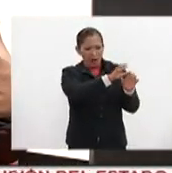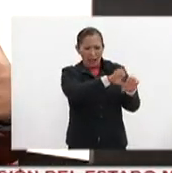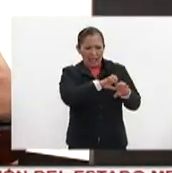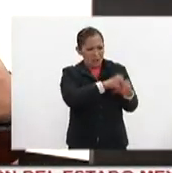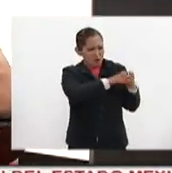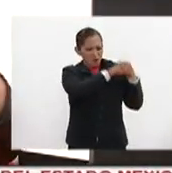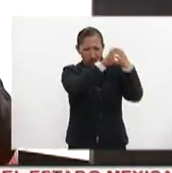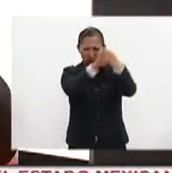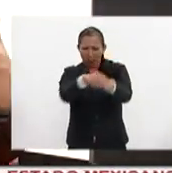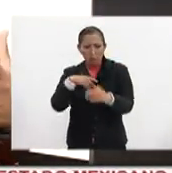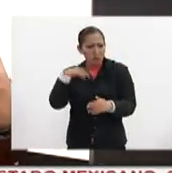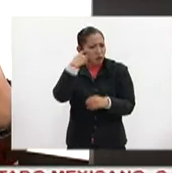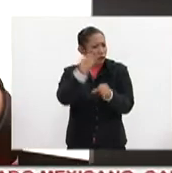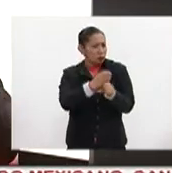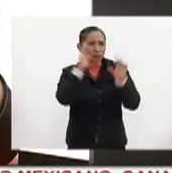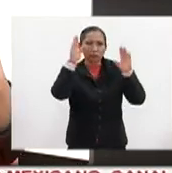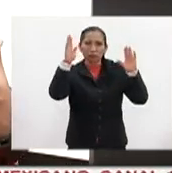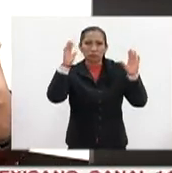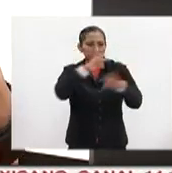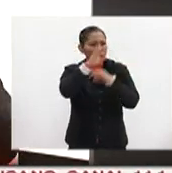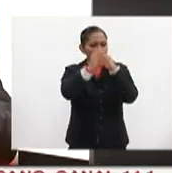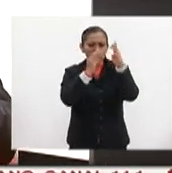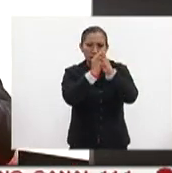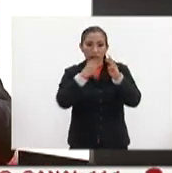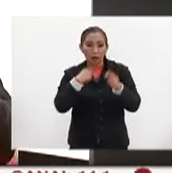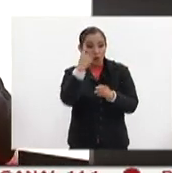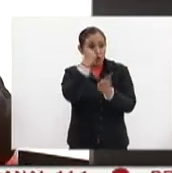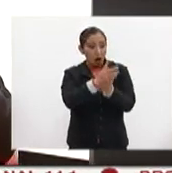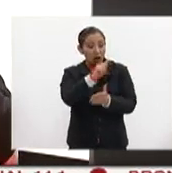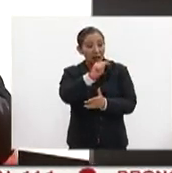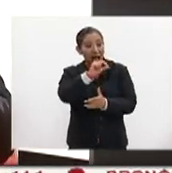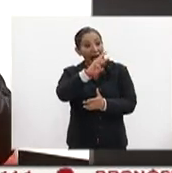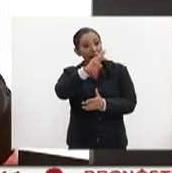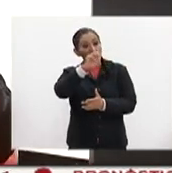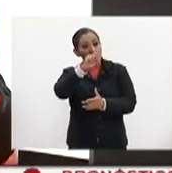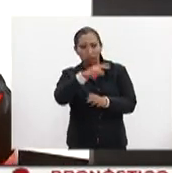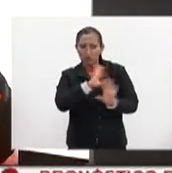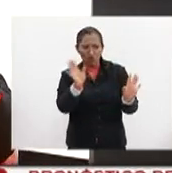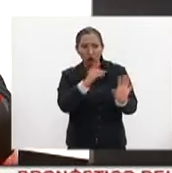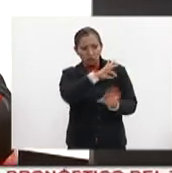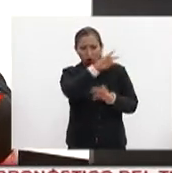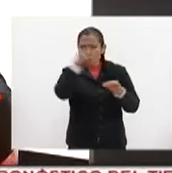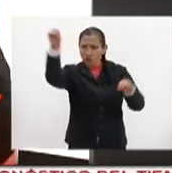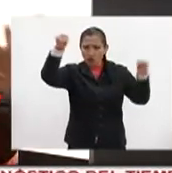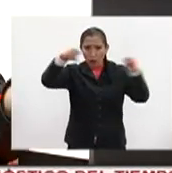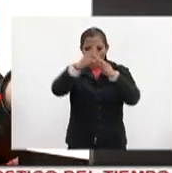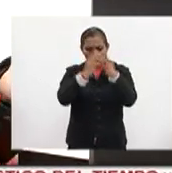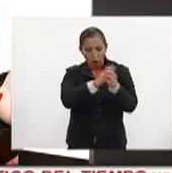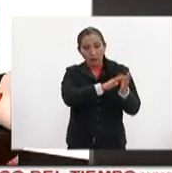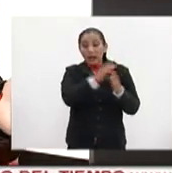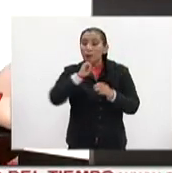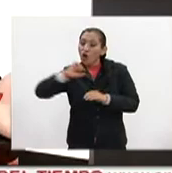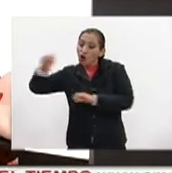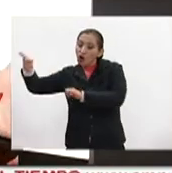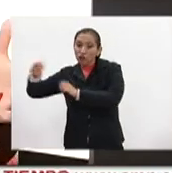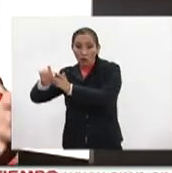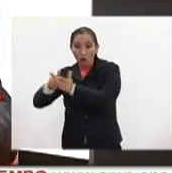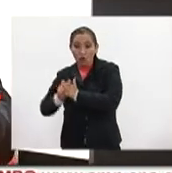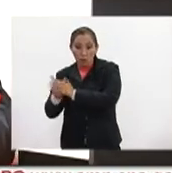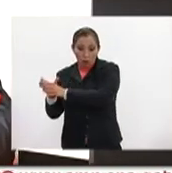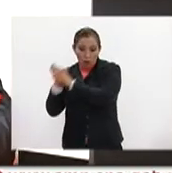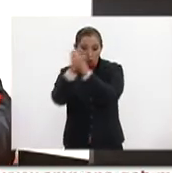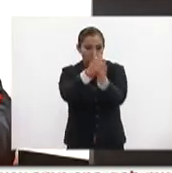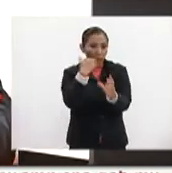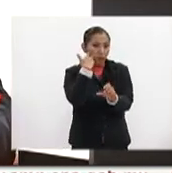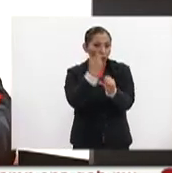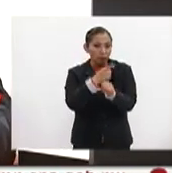de voluntarios hermosos, maravillosos de todo el mundo, no solamente de Taiwán. Y nosotros también aportamos una fuerza grande de